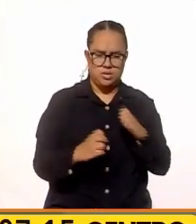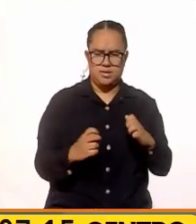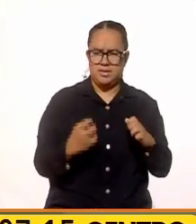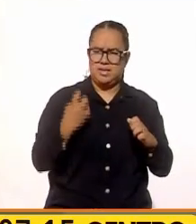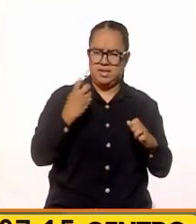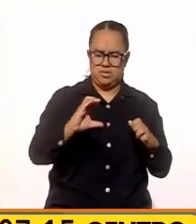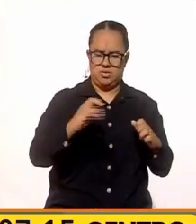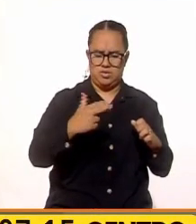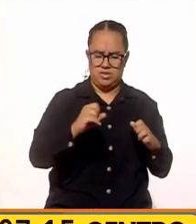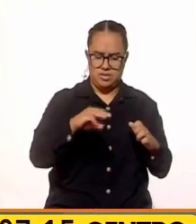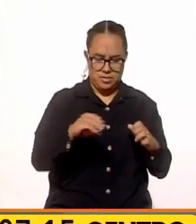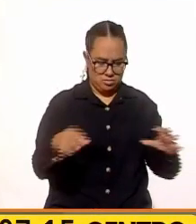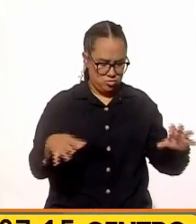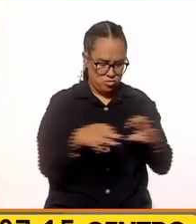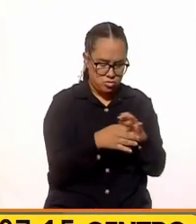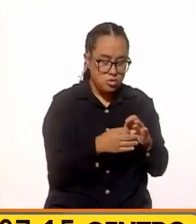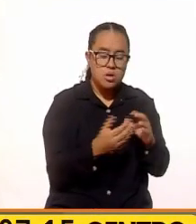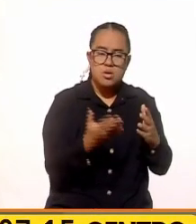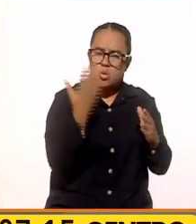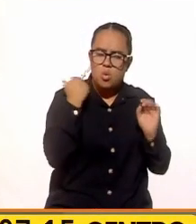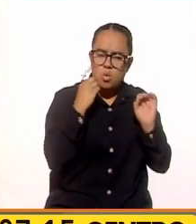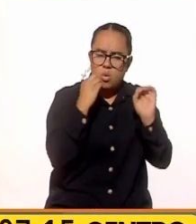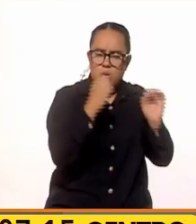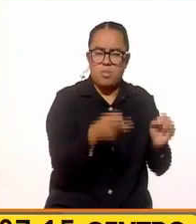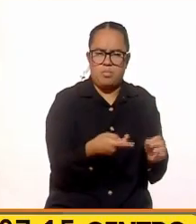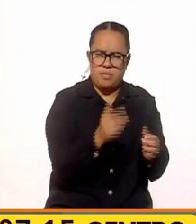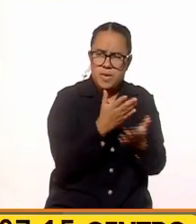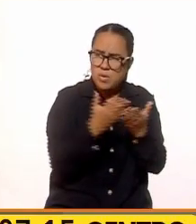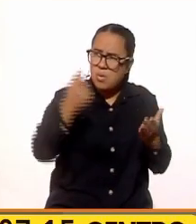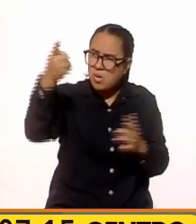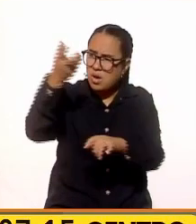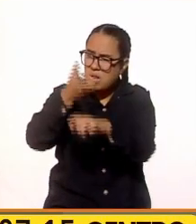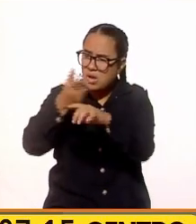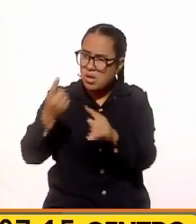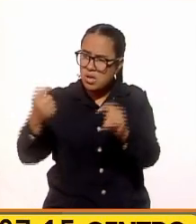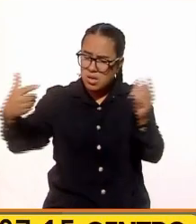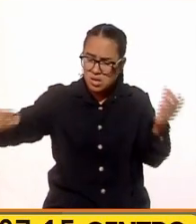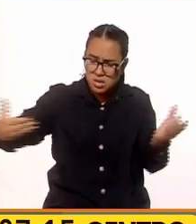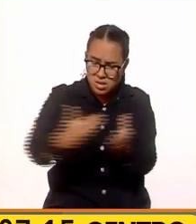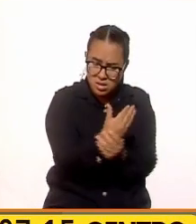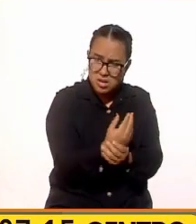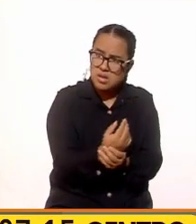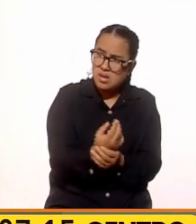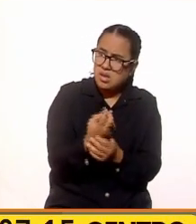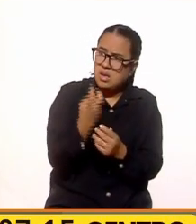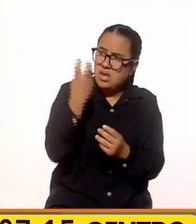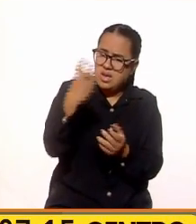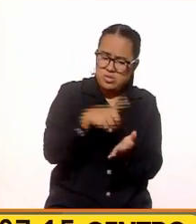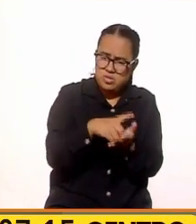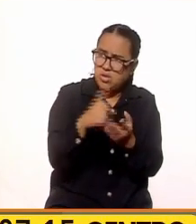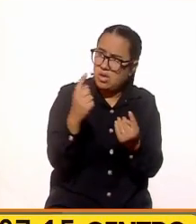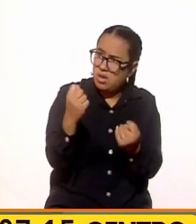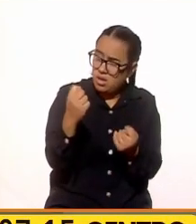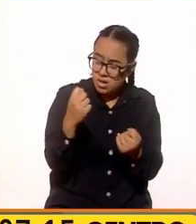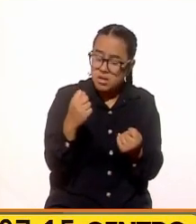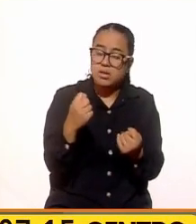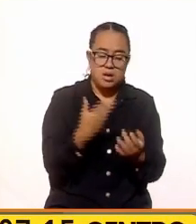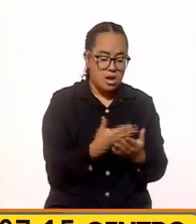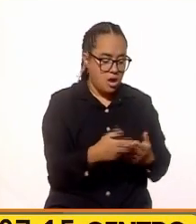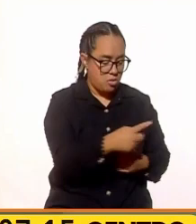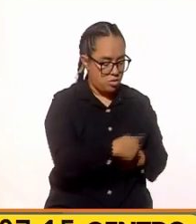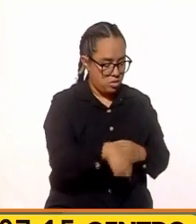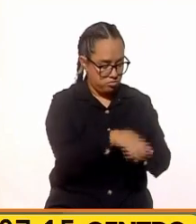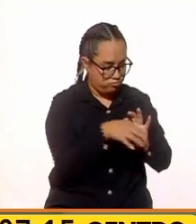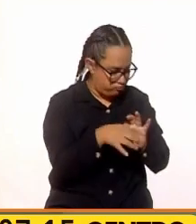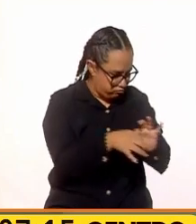el chavismo, pero por supuesto la invasión y la violación al derecho internacional han unido o al menos